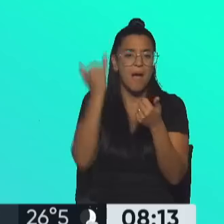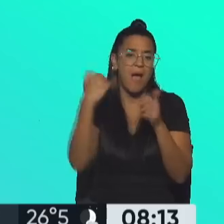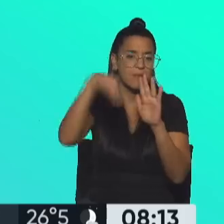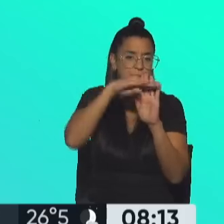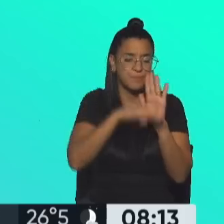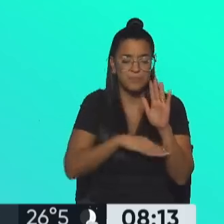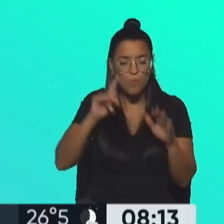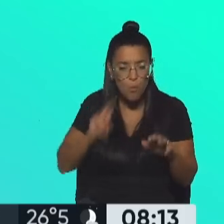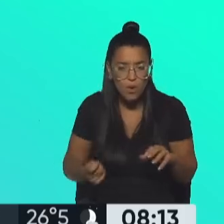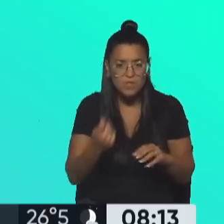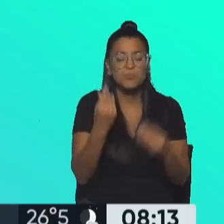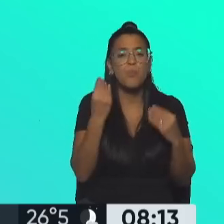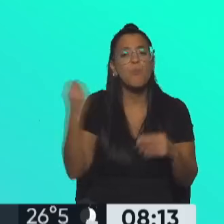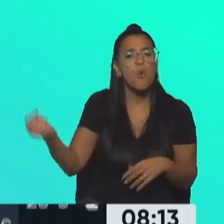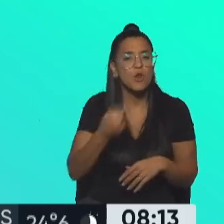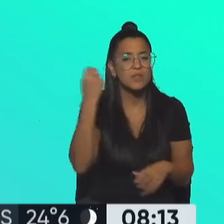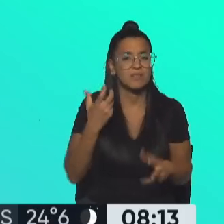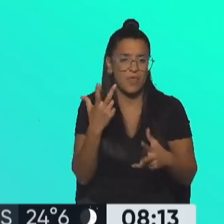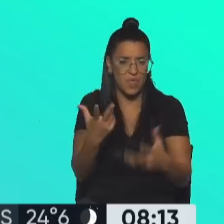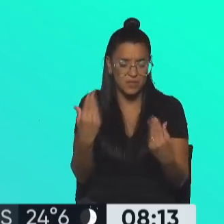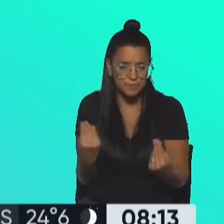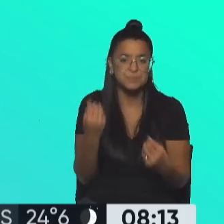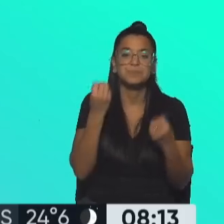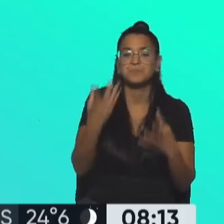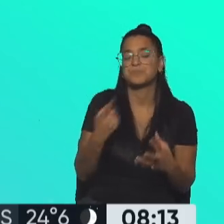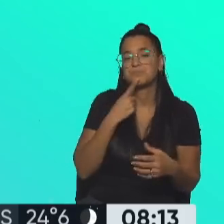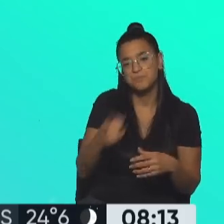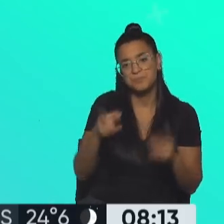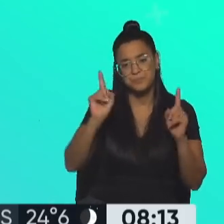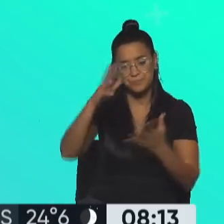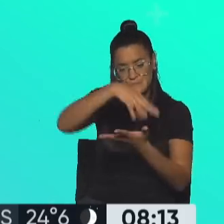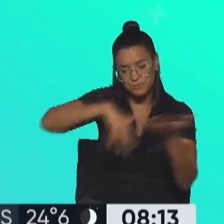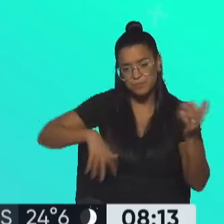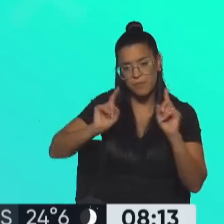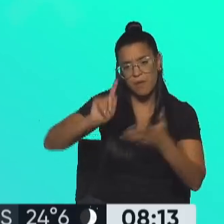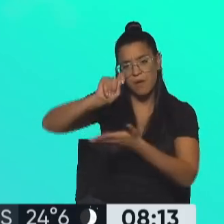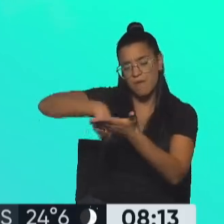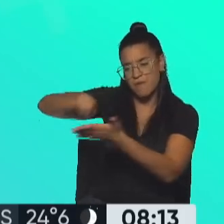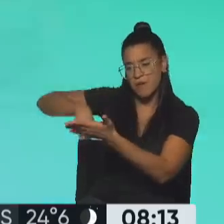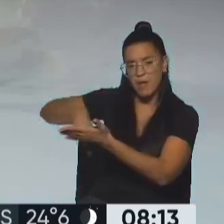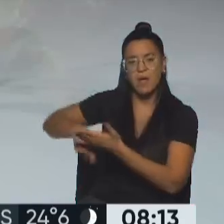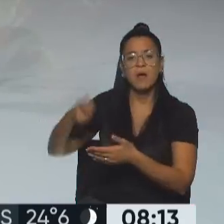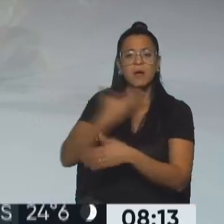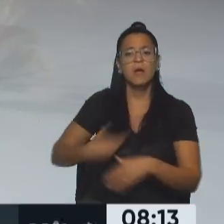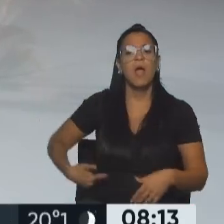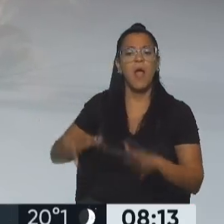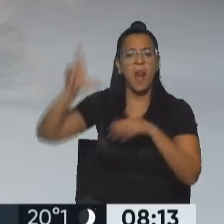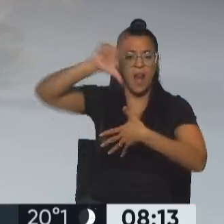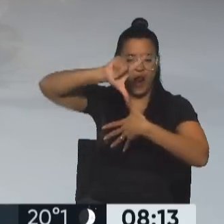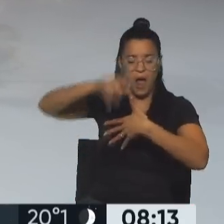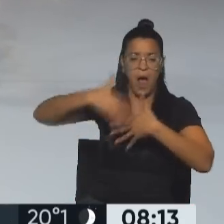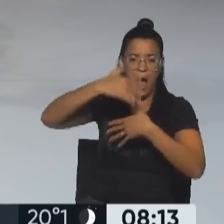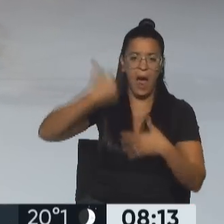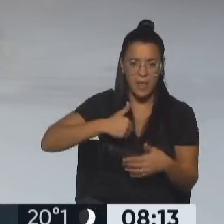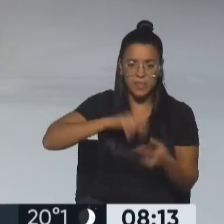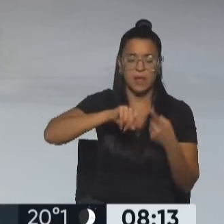este juicio y Por qué es importante decirlo porque es uno de los argumentos de la carta que firmaron los presidentes latinoamericanos Argentina